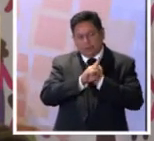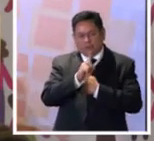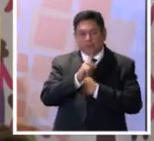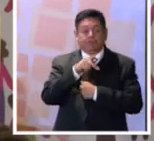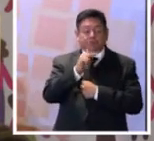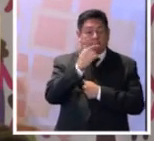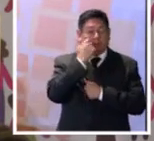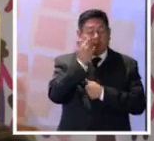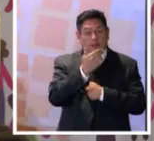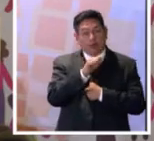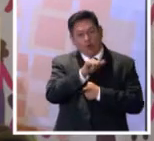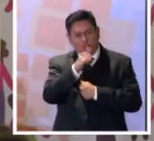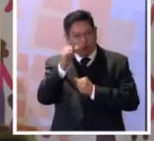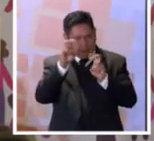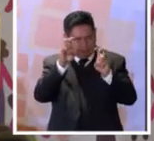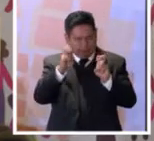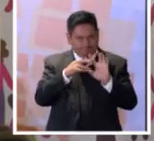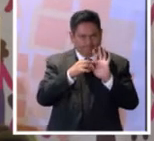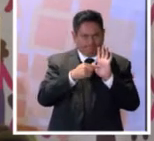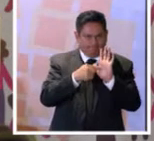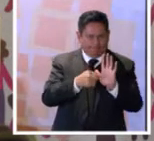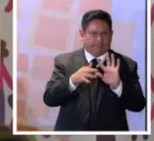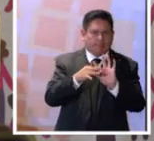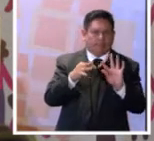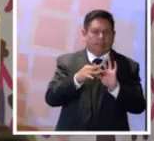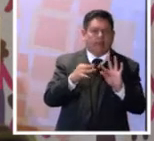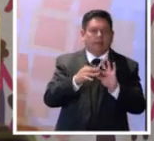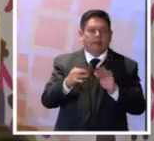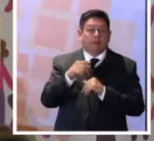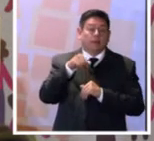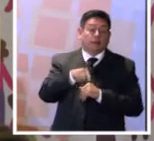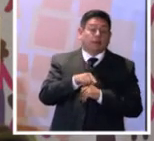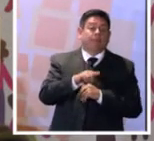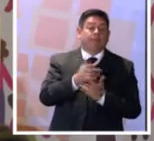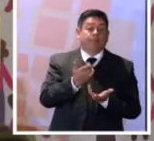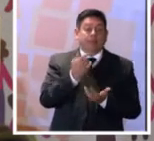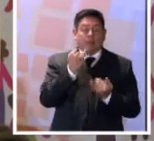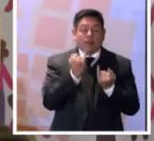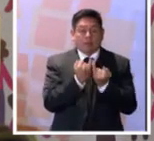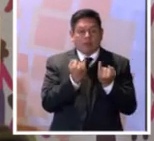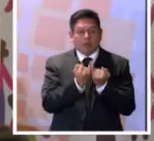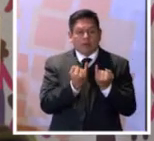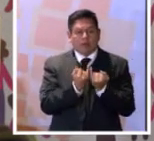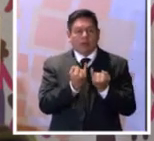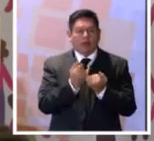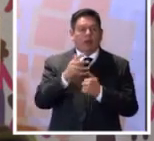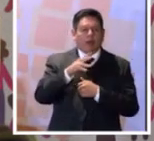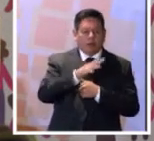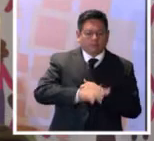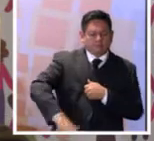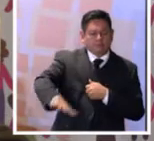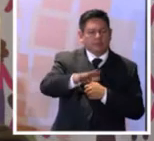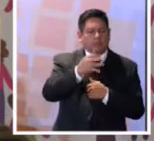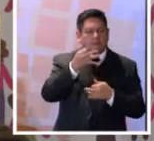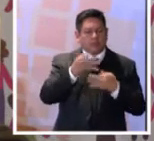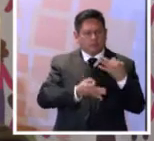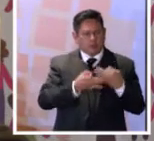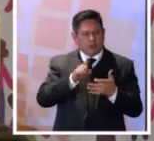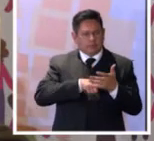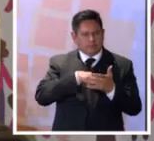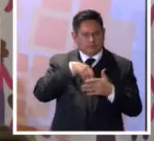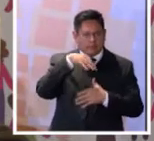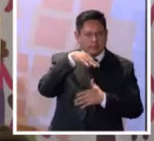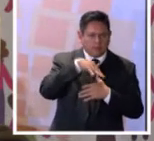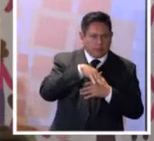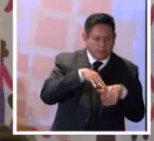introducir otro tema, ¿no? Estamos hablando de los desafíos, pero yo también quiero recalcar el gran papel que han tenido en la región los tribunales electorales. Si nosotros vemos